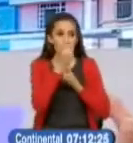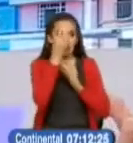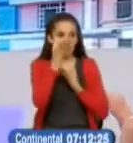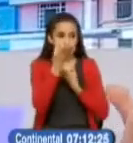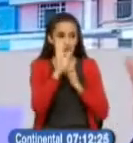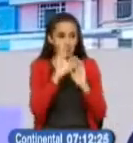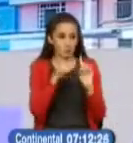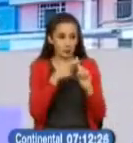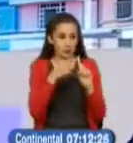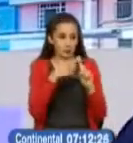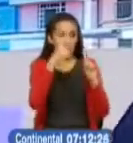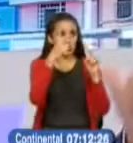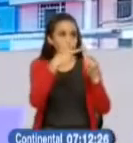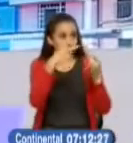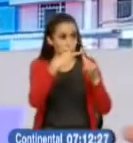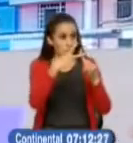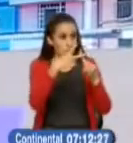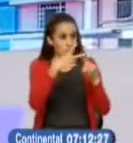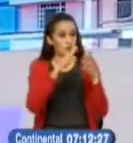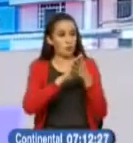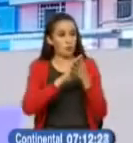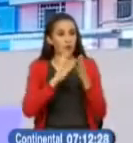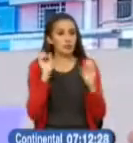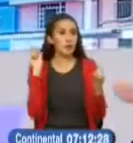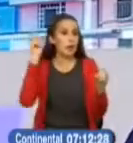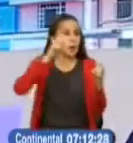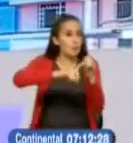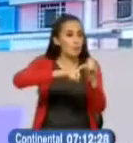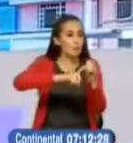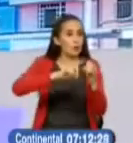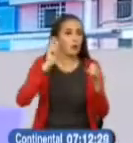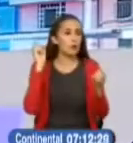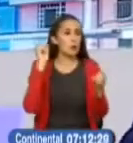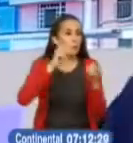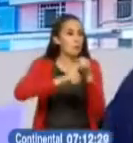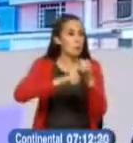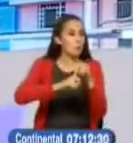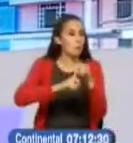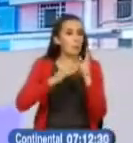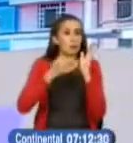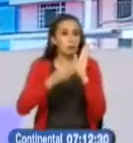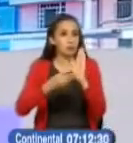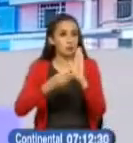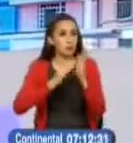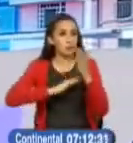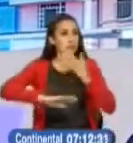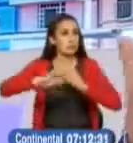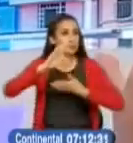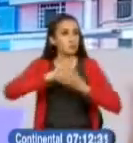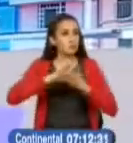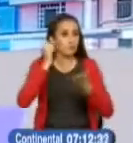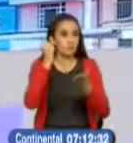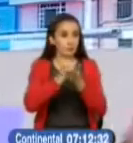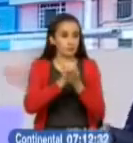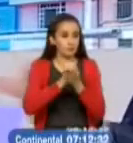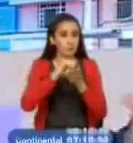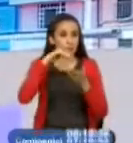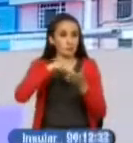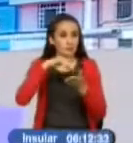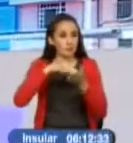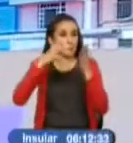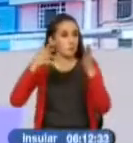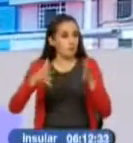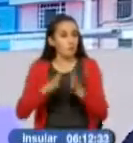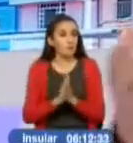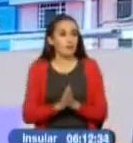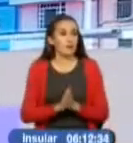¿no? En segundo lugar, hacer una postulación responsable. Es una postulación que es suscrita, digamos, por el estudiante, no es definida